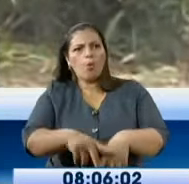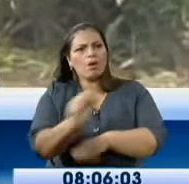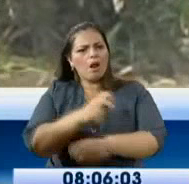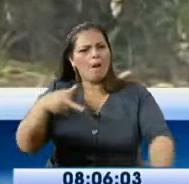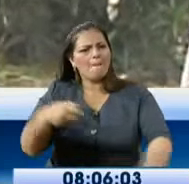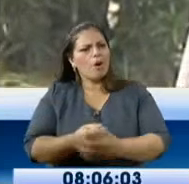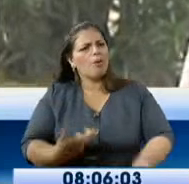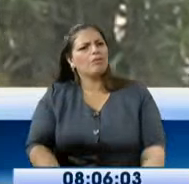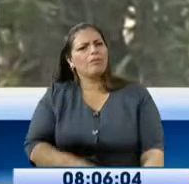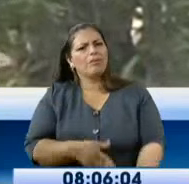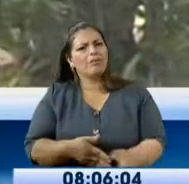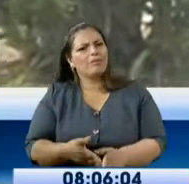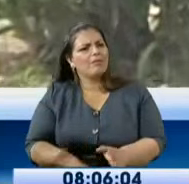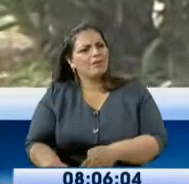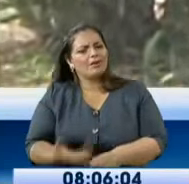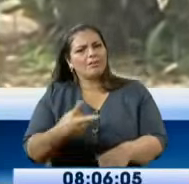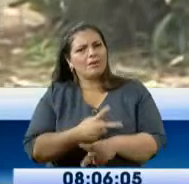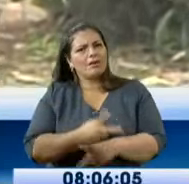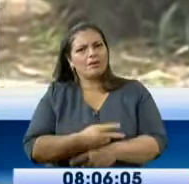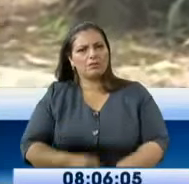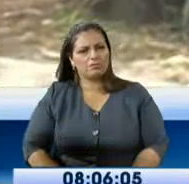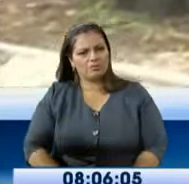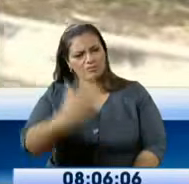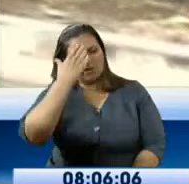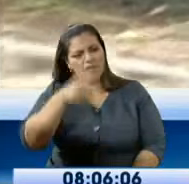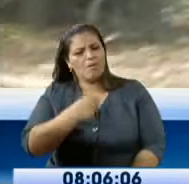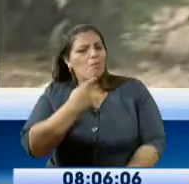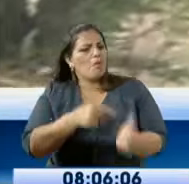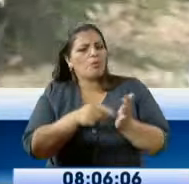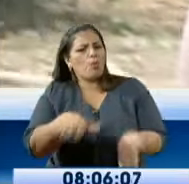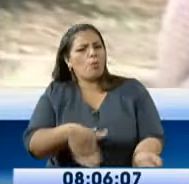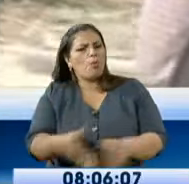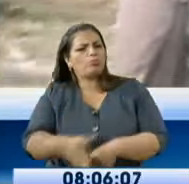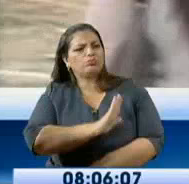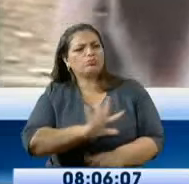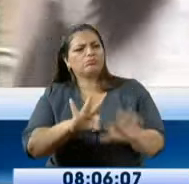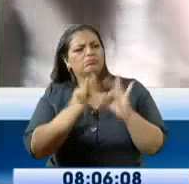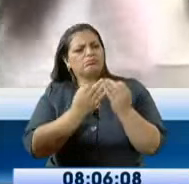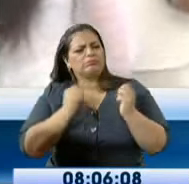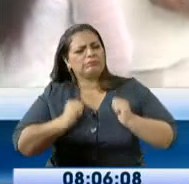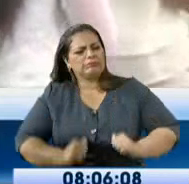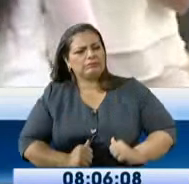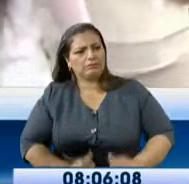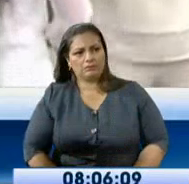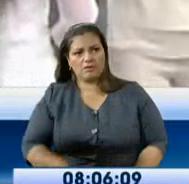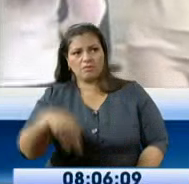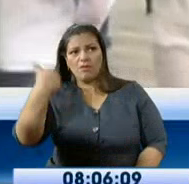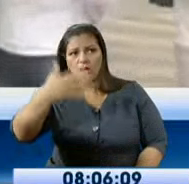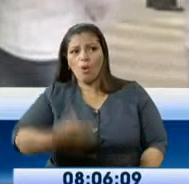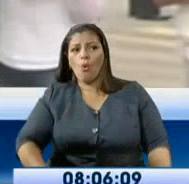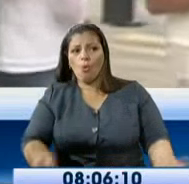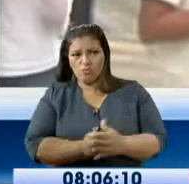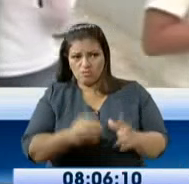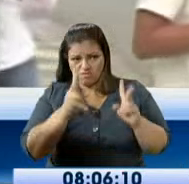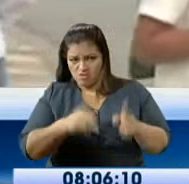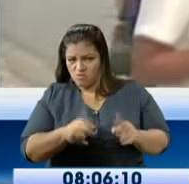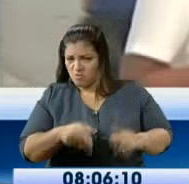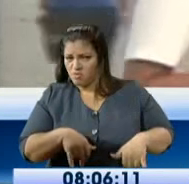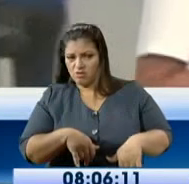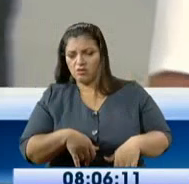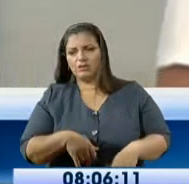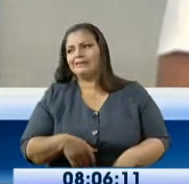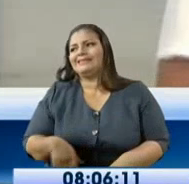Ya que si le pasa algo a usted, su familia es la que sufre, ¿no, verdad? Sí. Ok, ya no lo volveré a hacer. No. Tenga mucho cuidado. Yo les decía